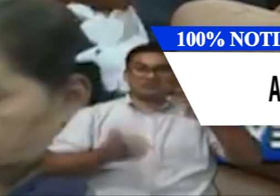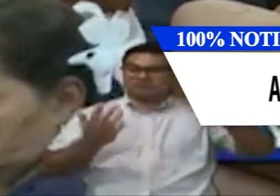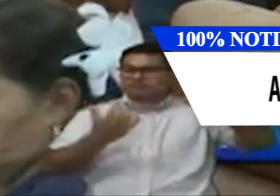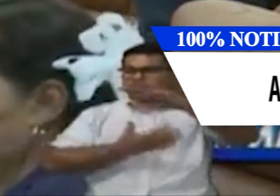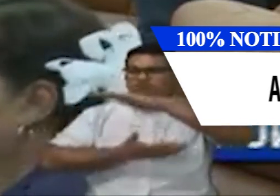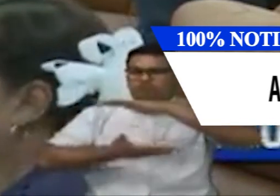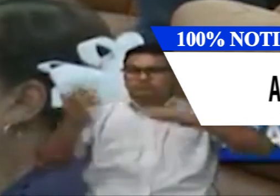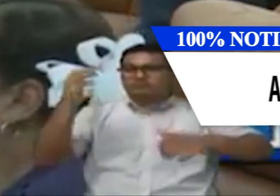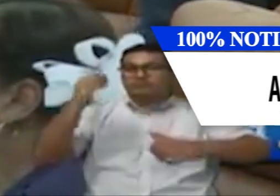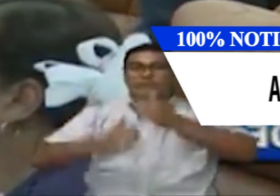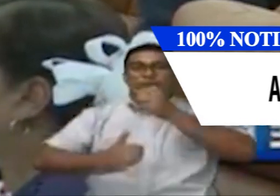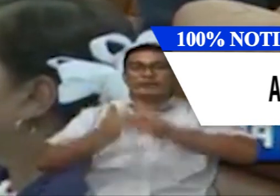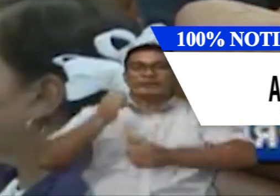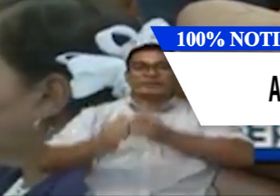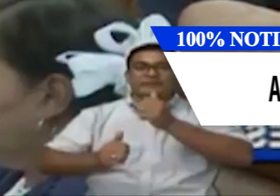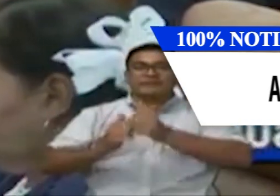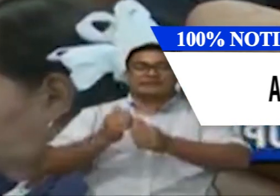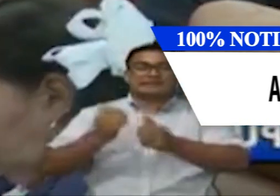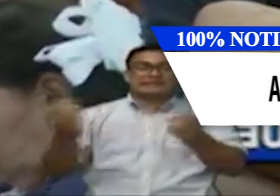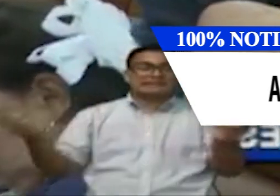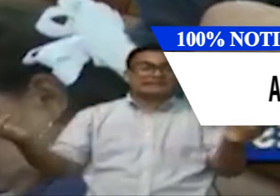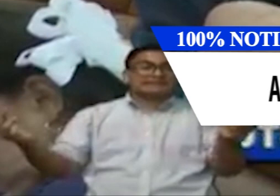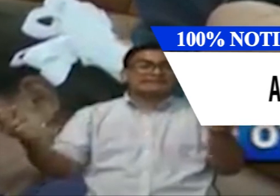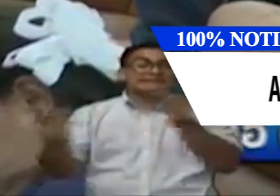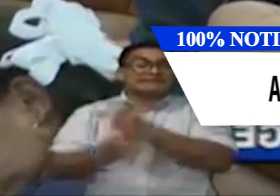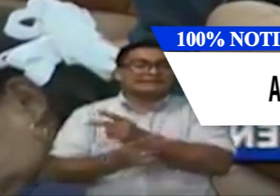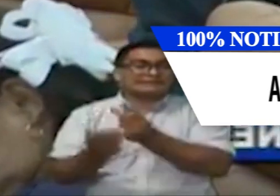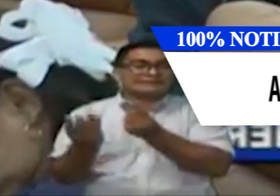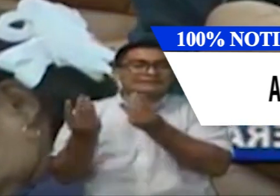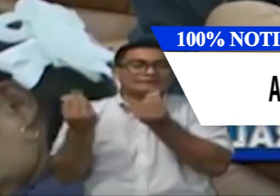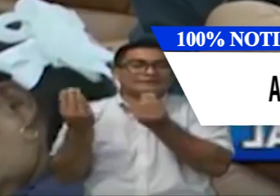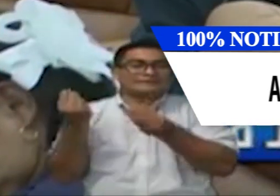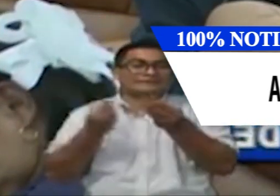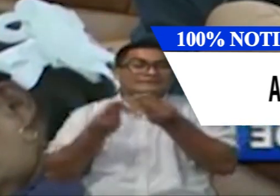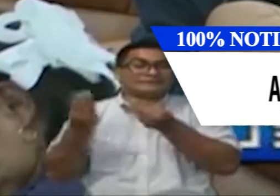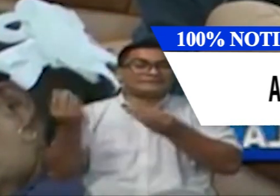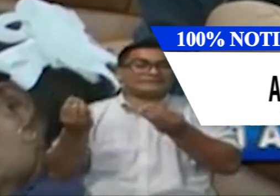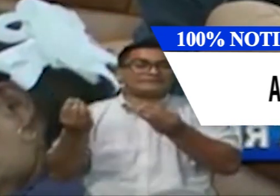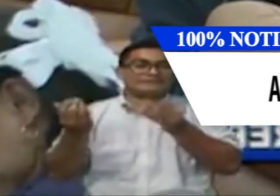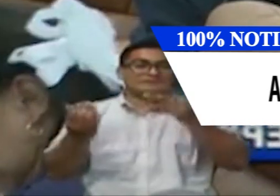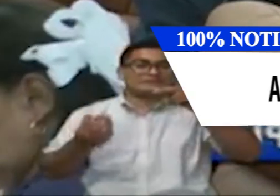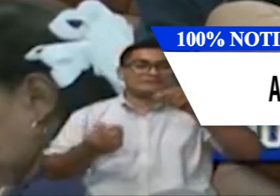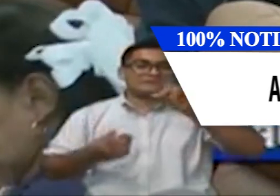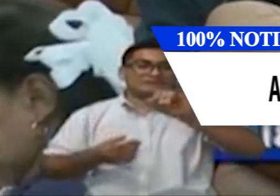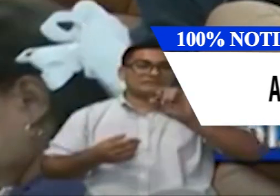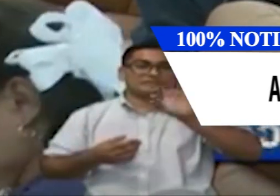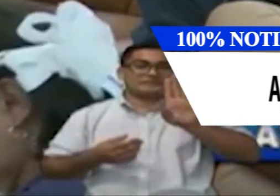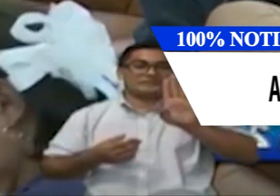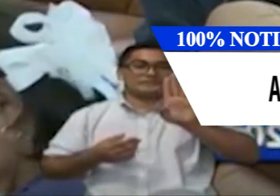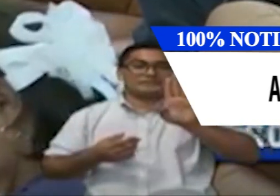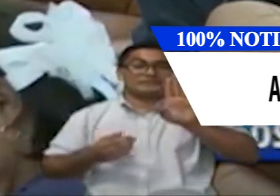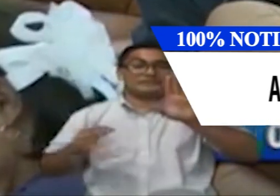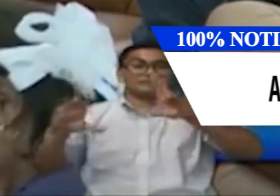han causado una abrupta contracción económica. El PIB real